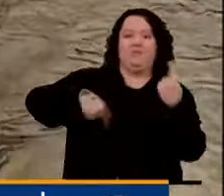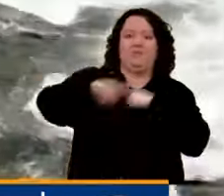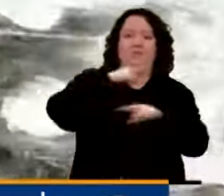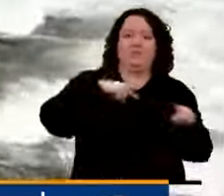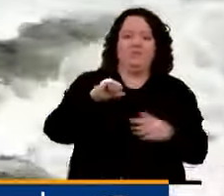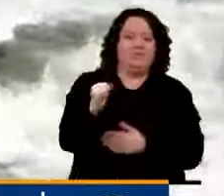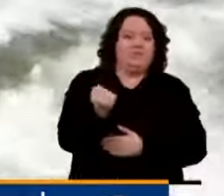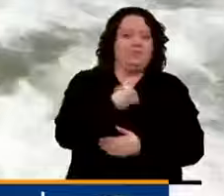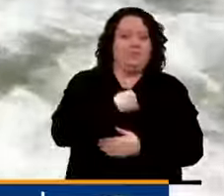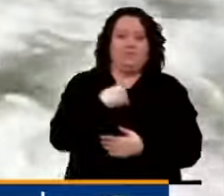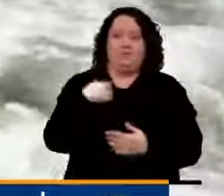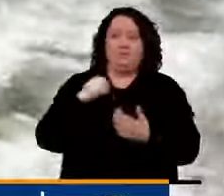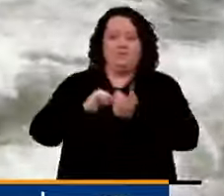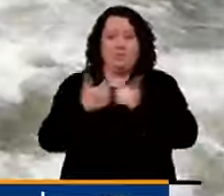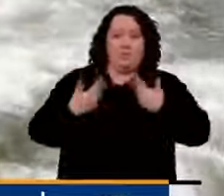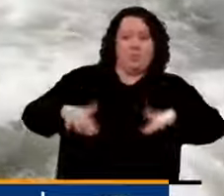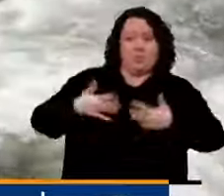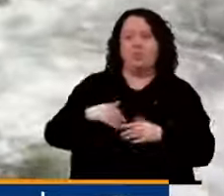de la adrenalina.